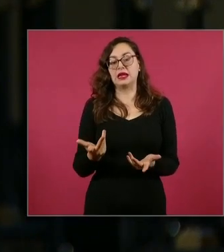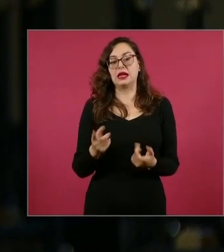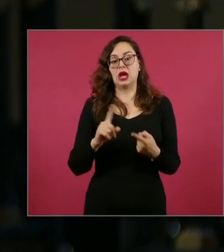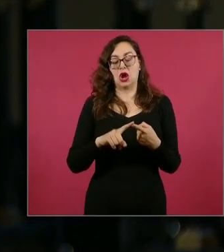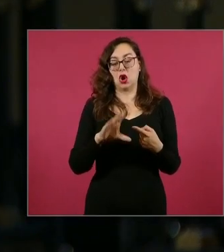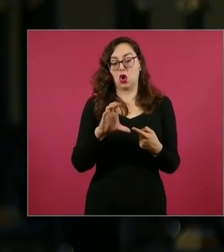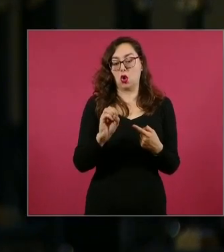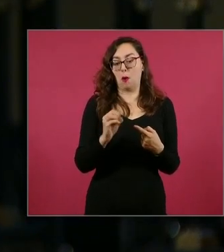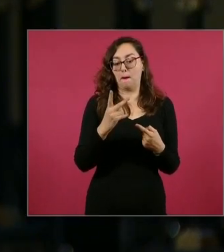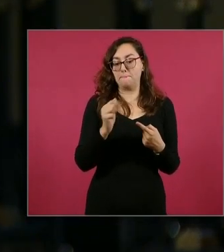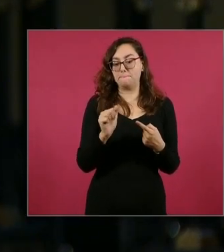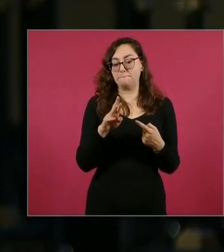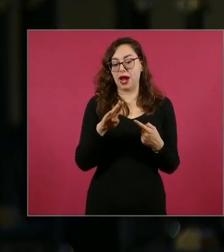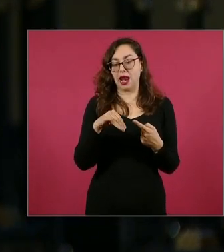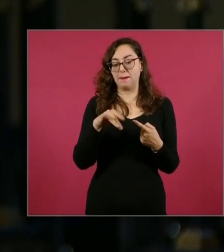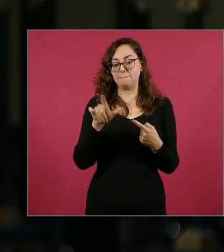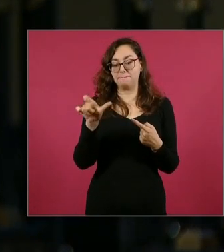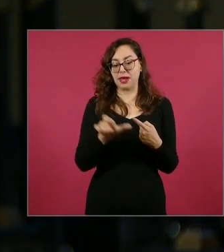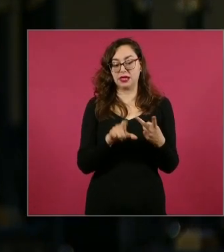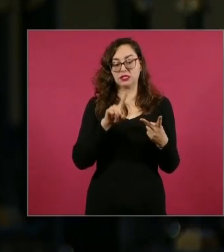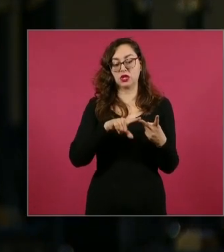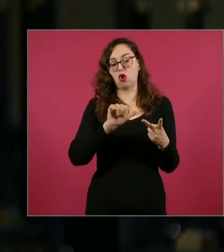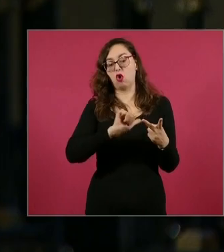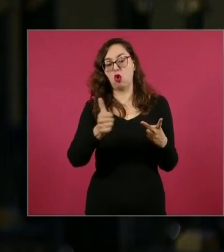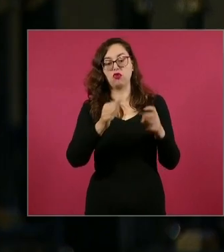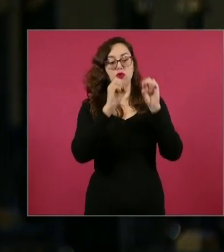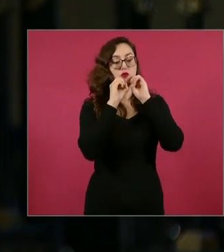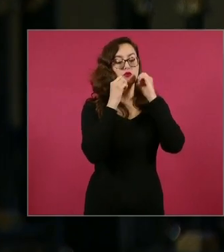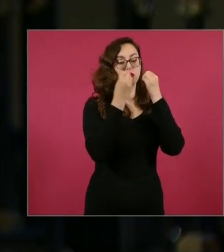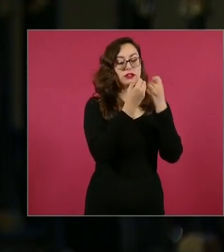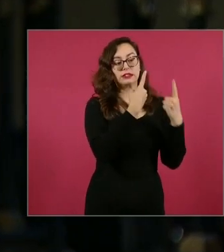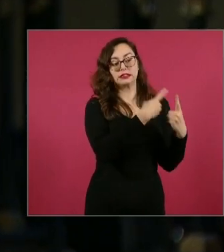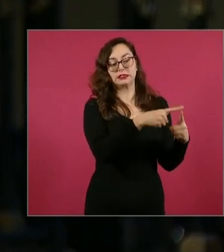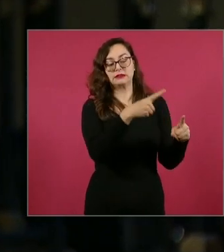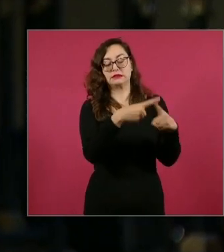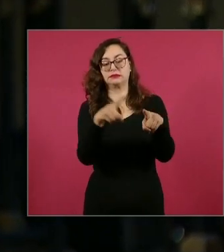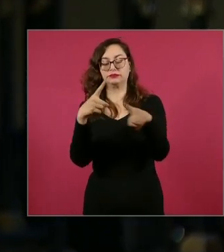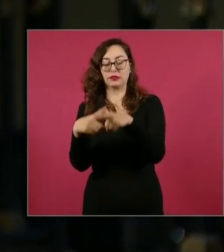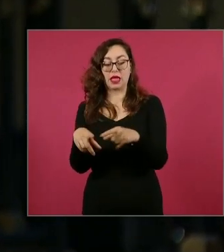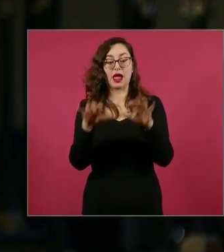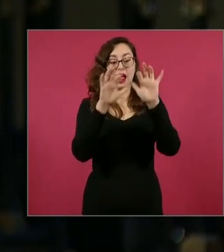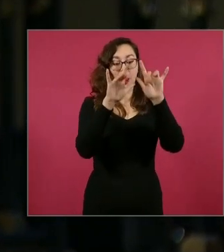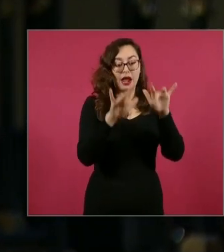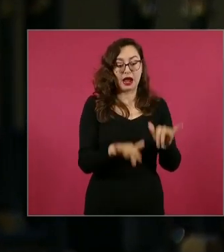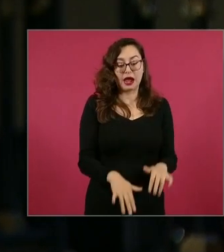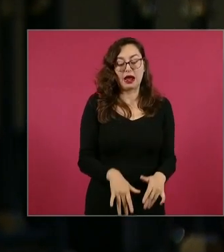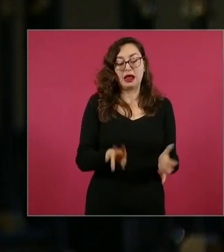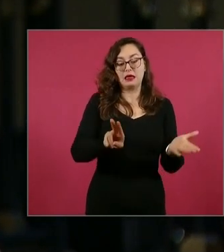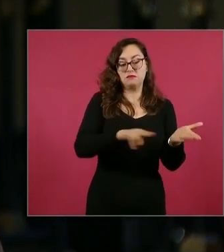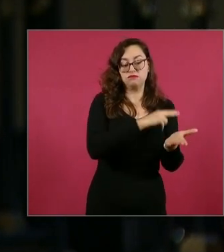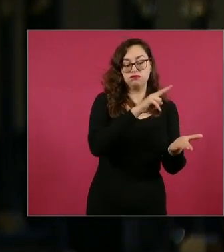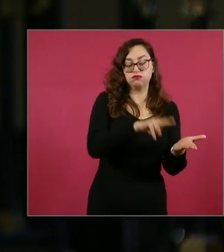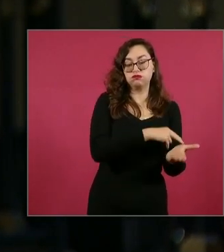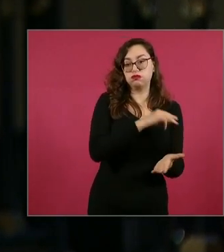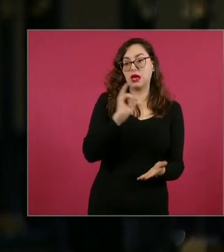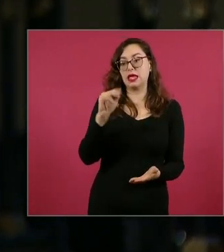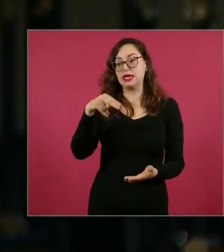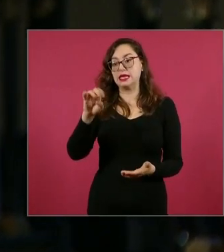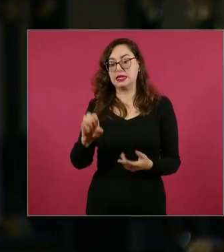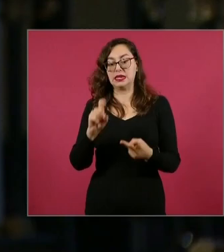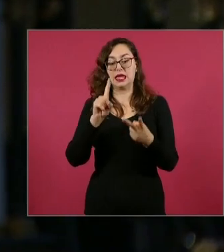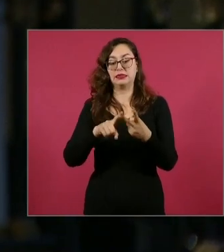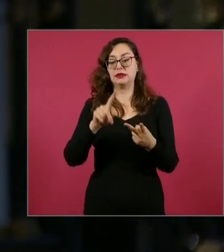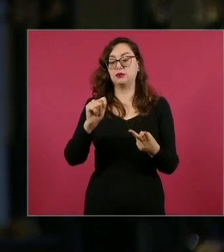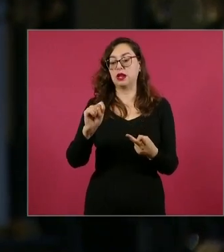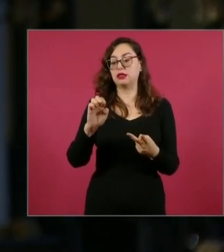organizaciones eh firmaron una carta la presentaron donde piden al INE y al tribunal electoral Pues que eviten dicen ellos